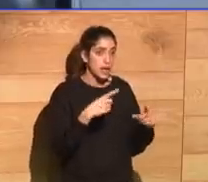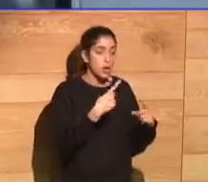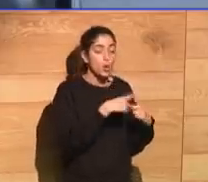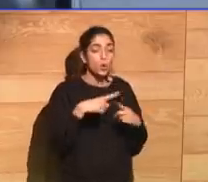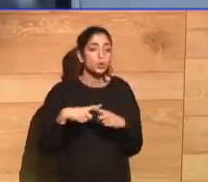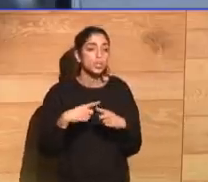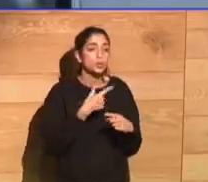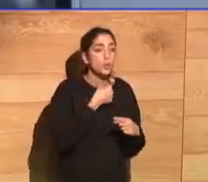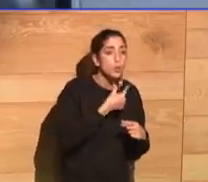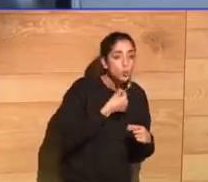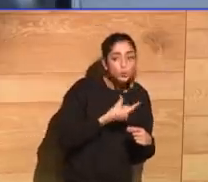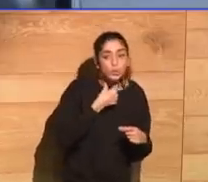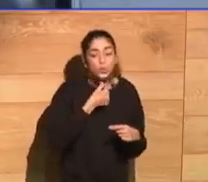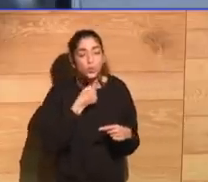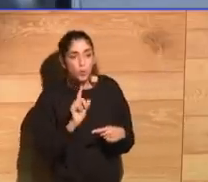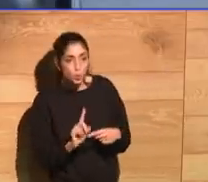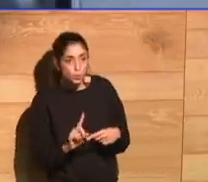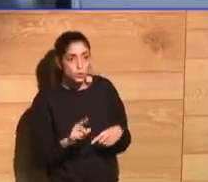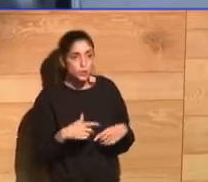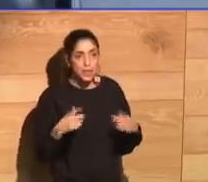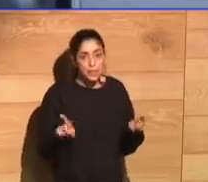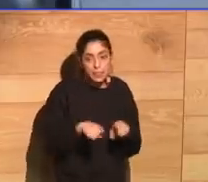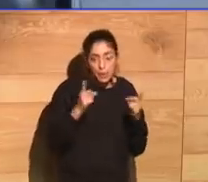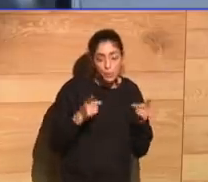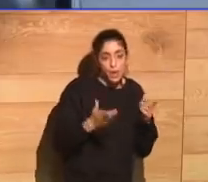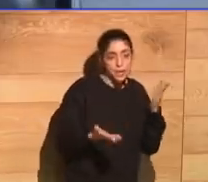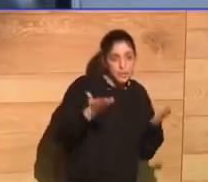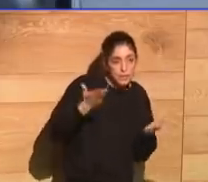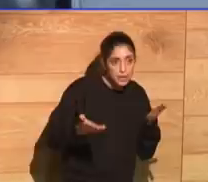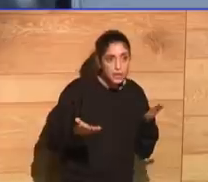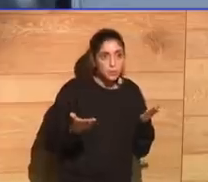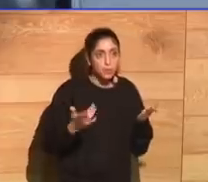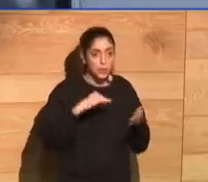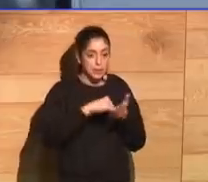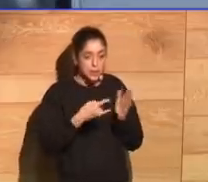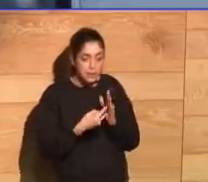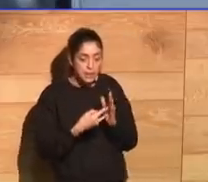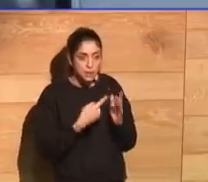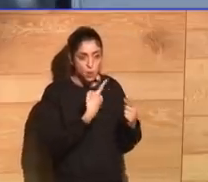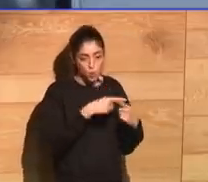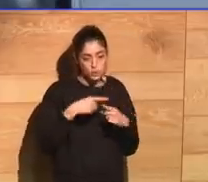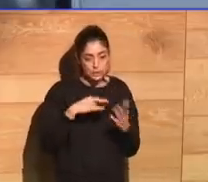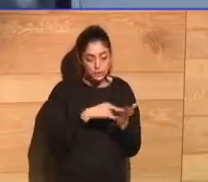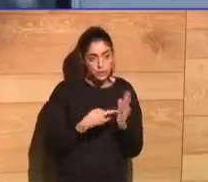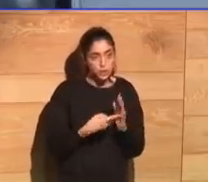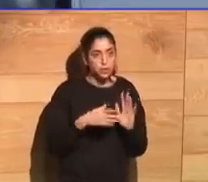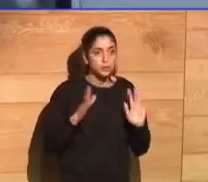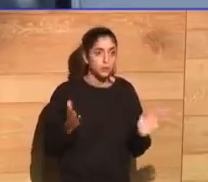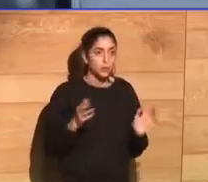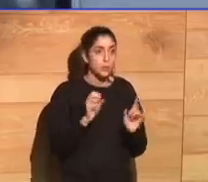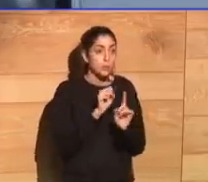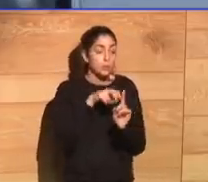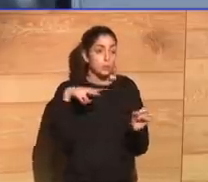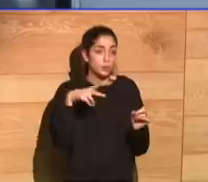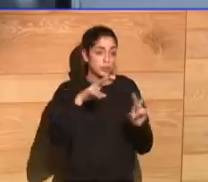siquiera tienen que ver ni con su equilibrio, ni con su pericia técnica, ni... De hecho, hay películas llenas de problemas objetivos desde cualquier punto de vista